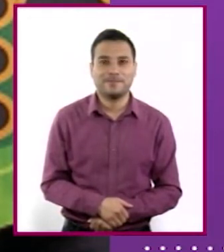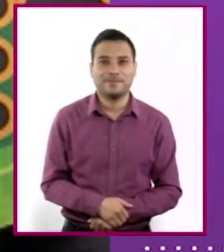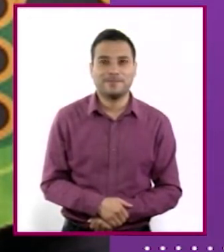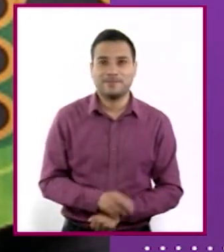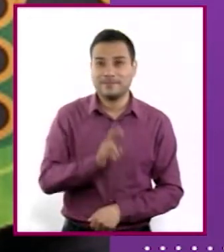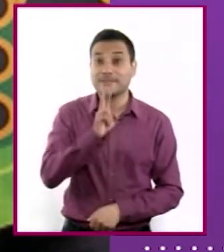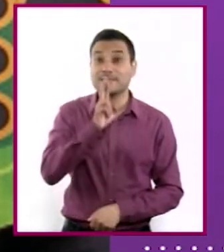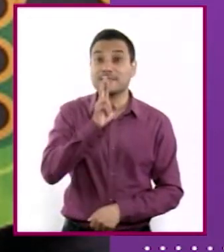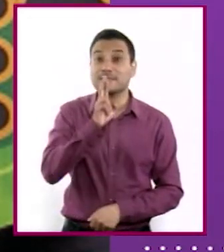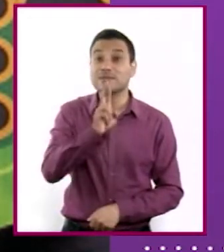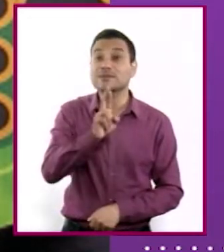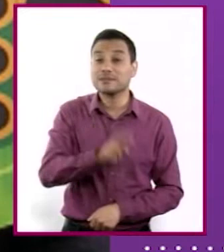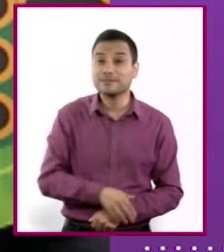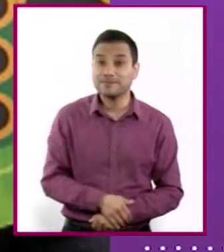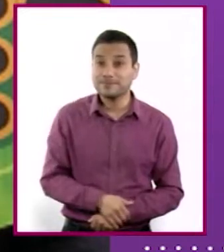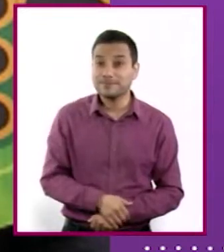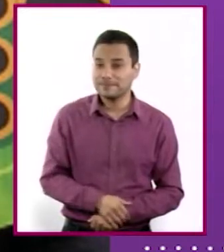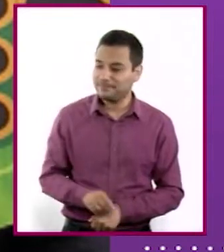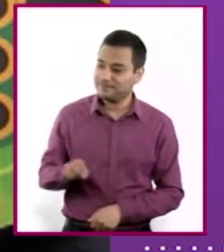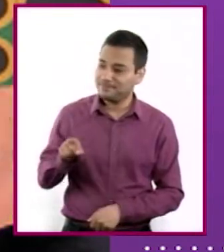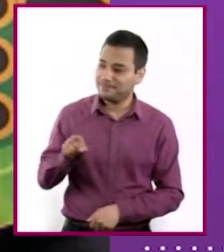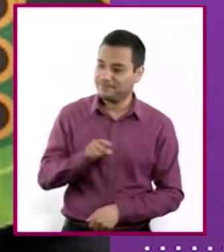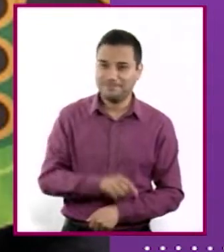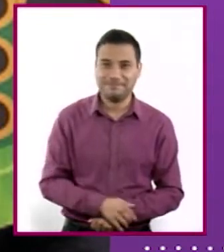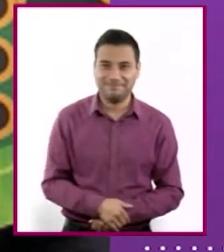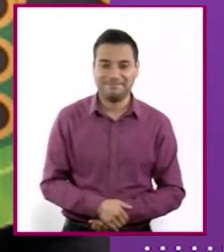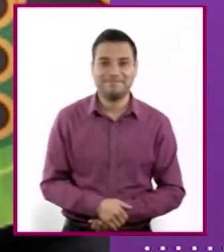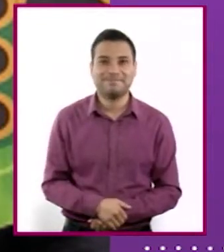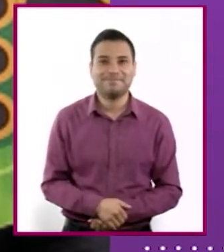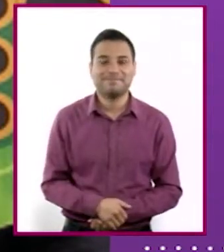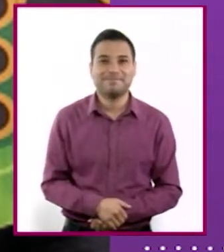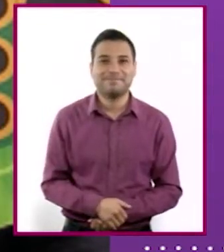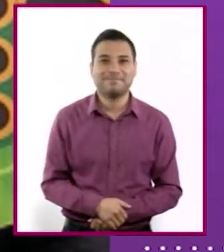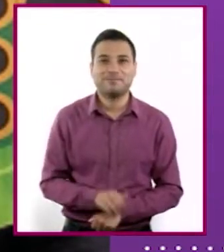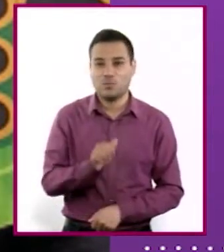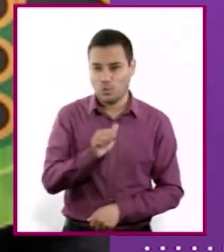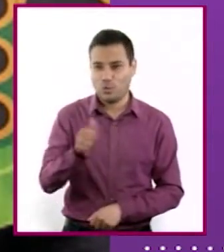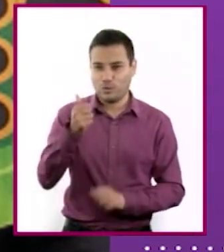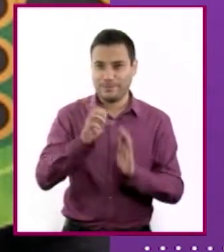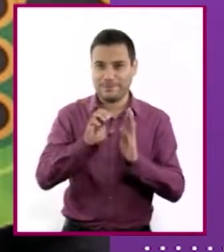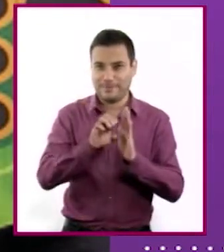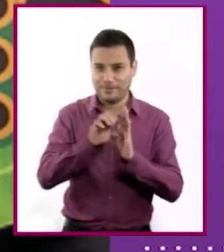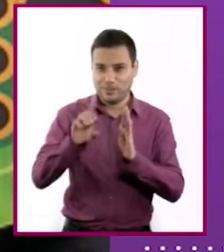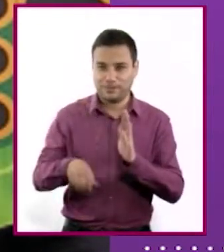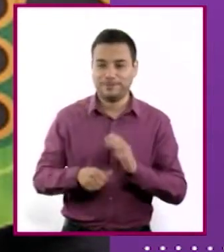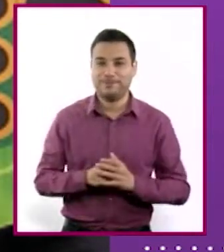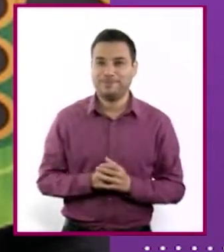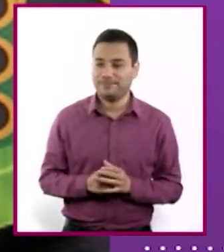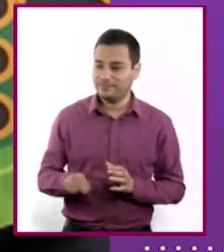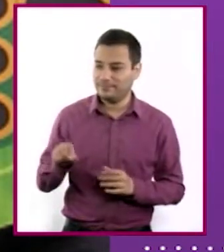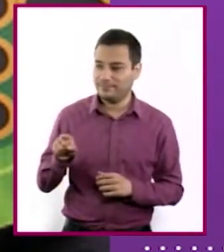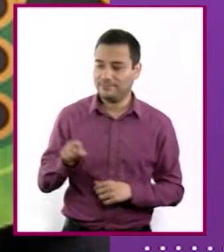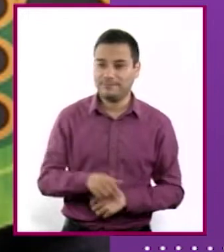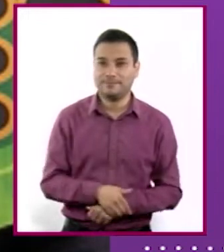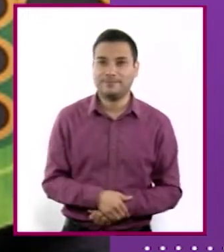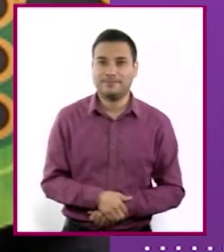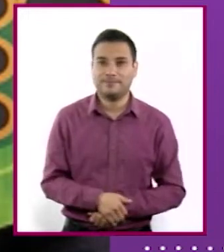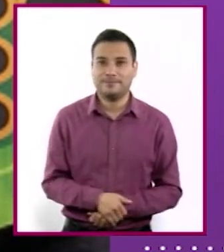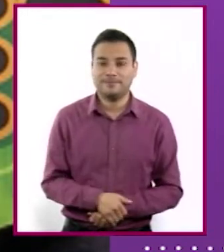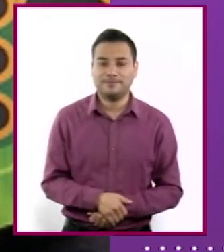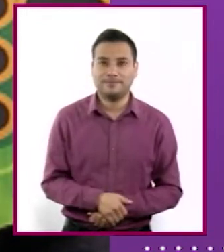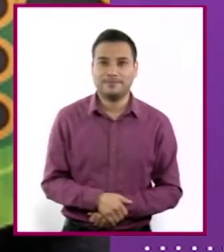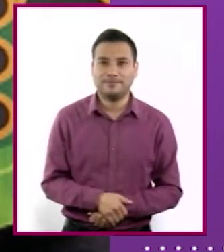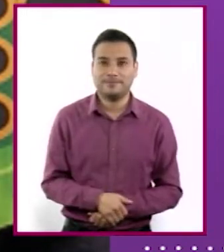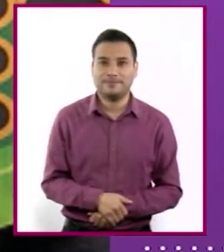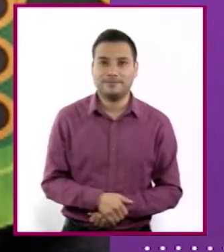El tiempo pasado de help es helped. Otro más. Live.